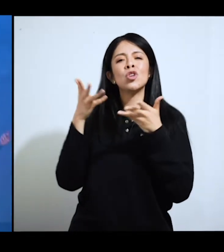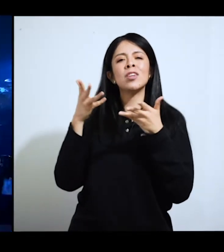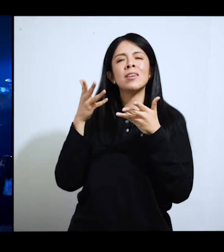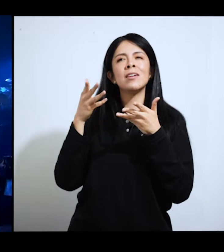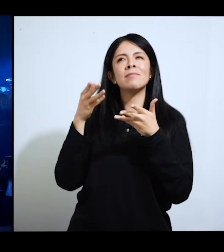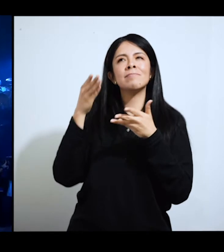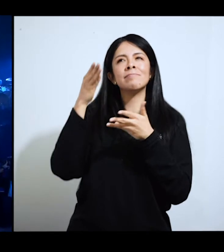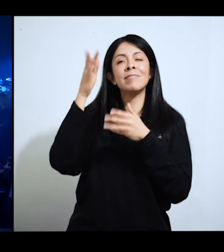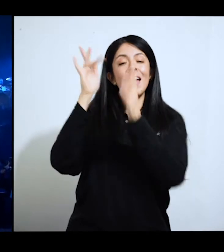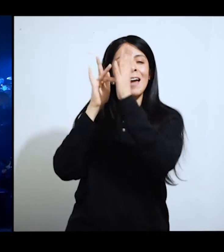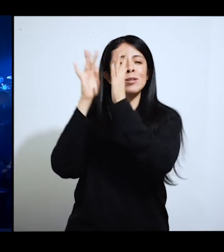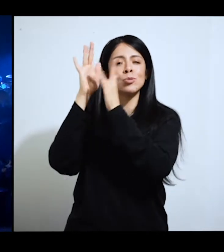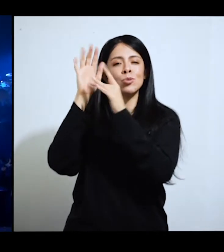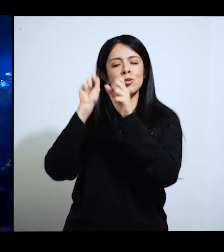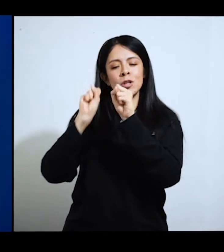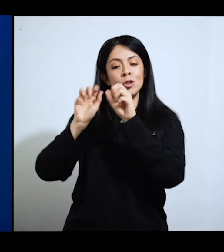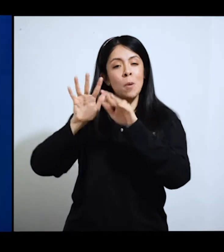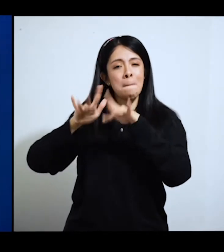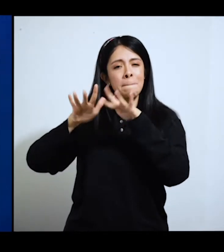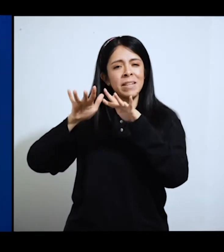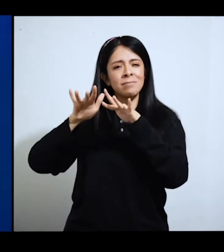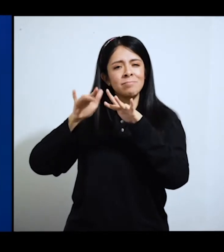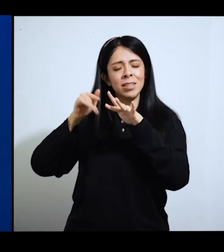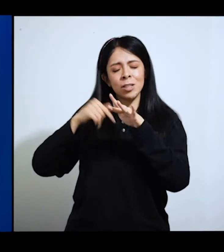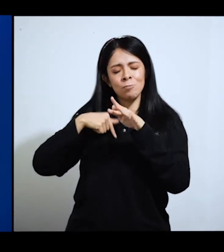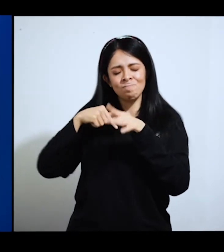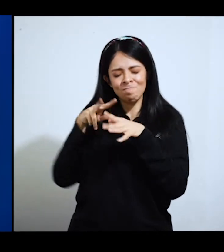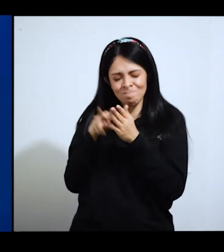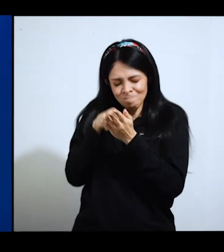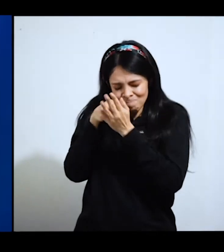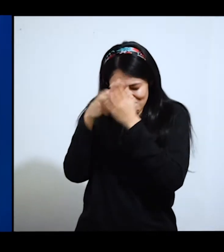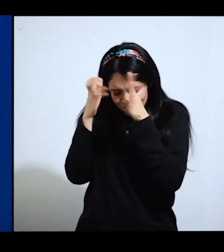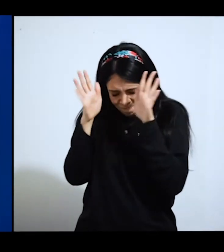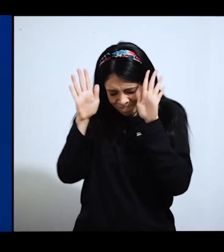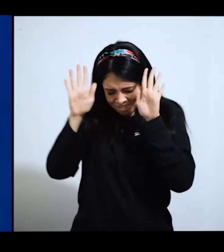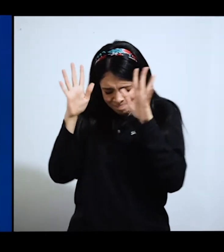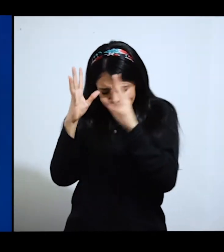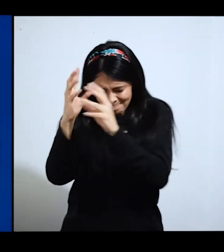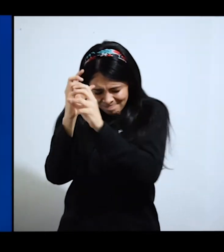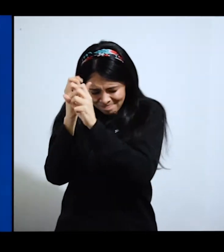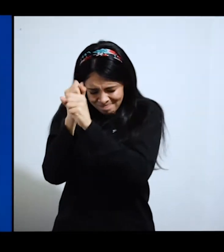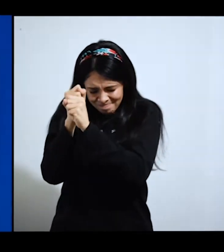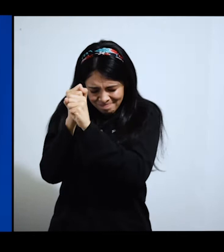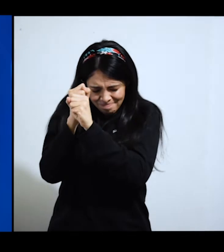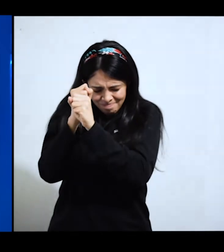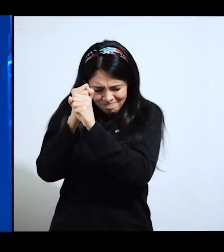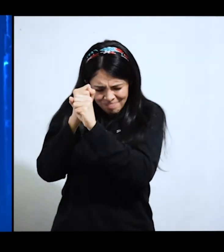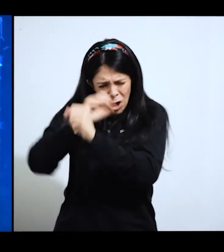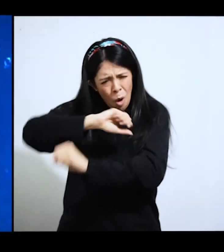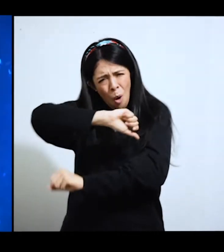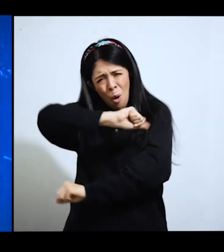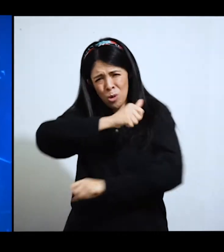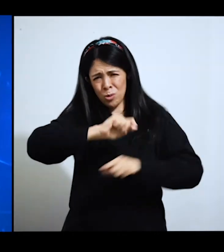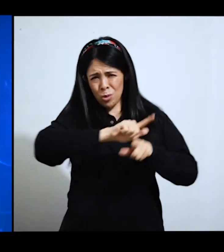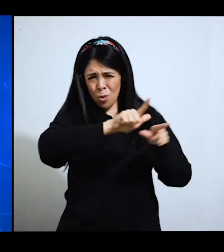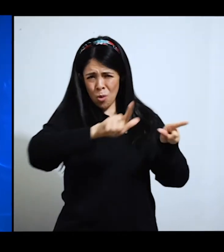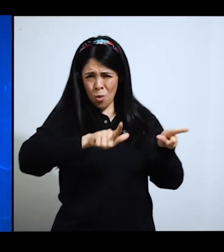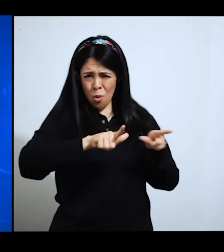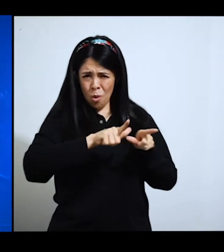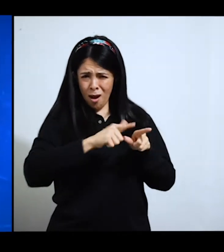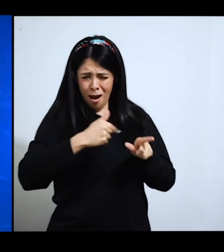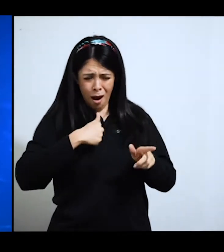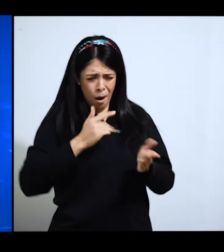que estar a tus pies, que estar a tus pies. No hay